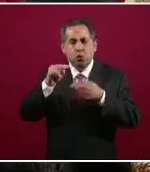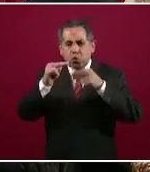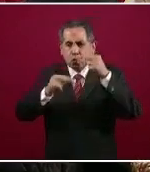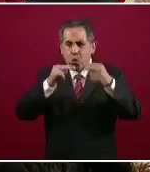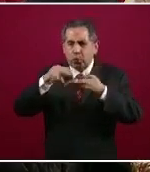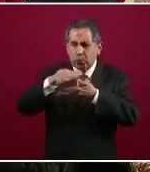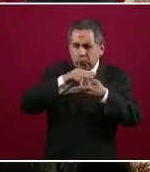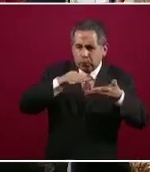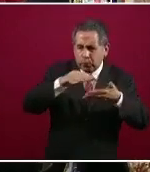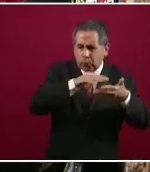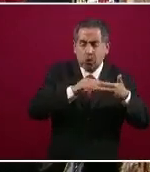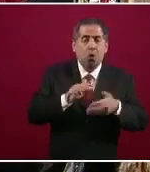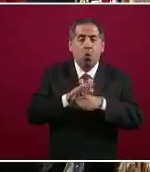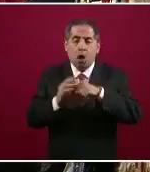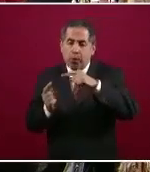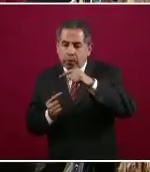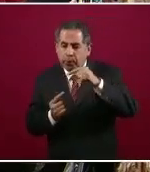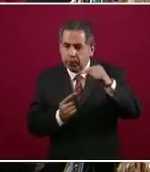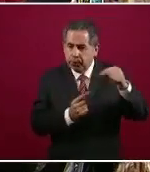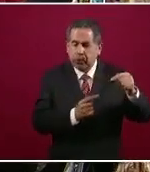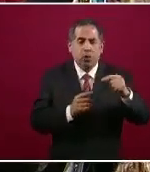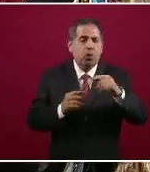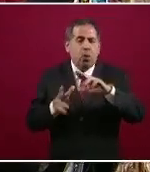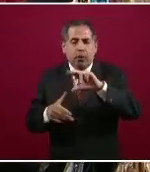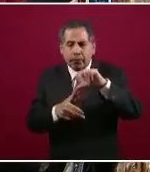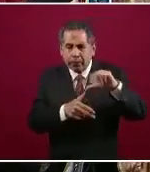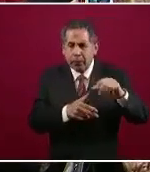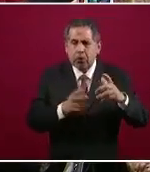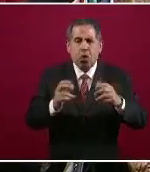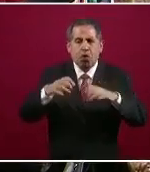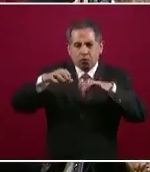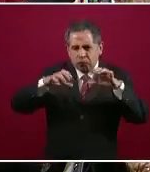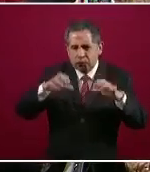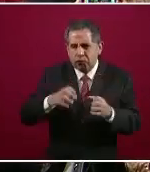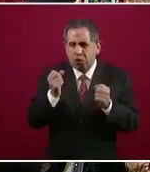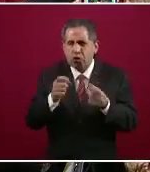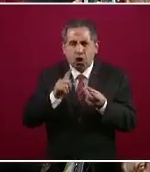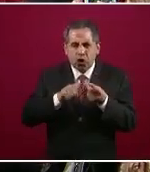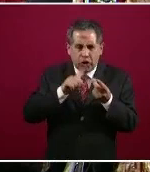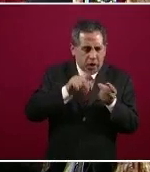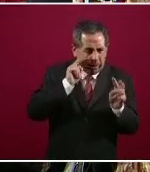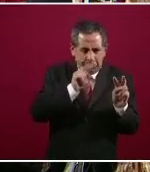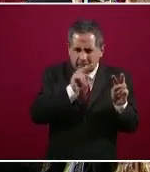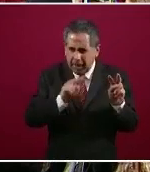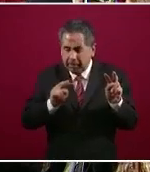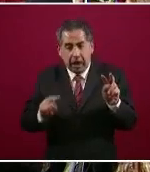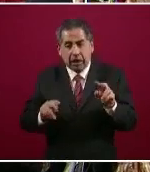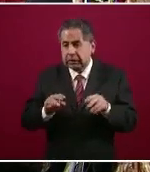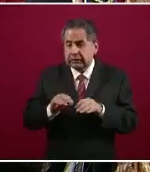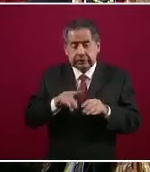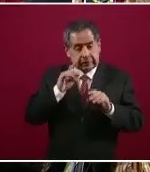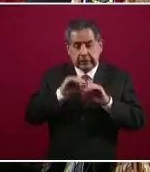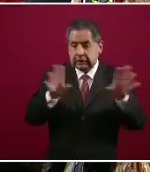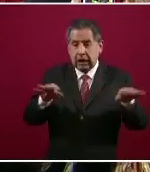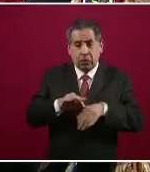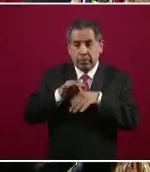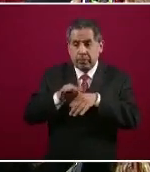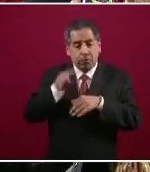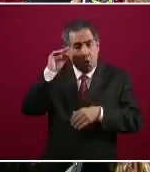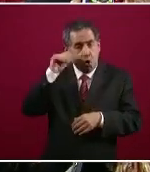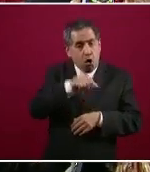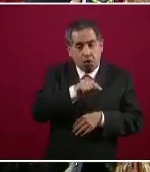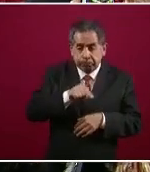qué ciclones van a entrar o no van a entrar, si tenemos un problema de depresión tropical. Muchas veces la gente